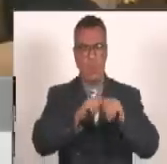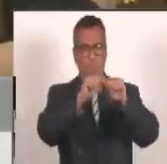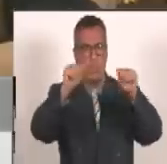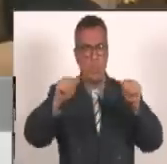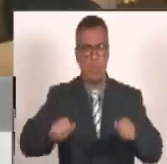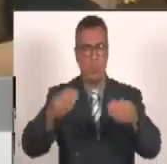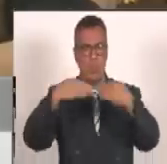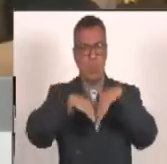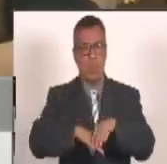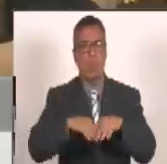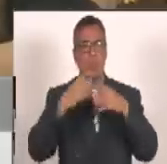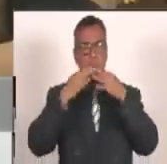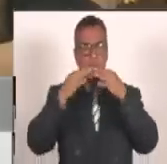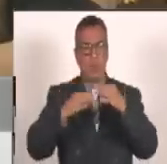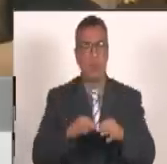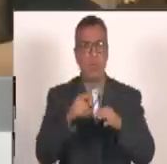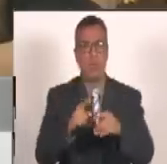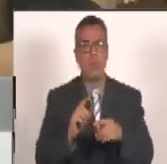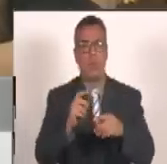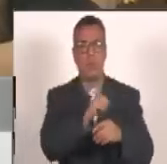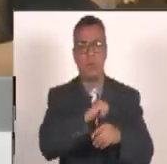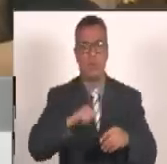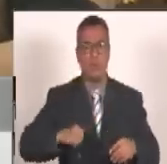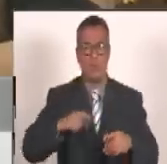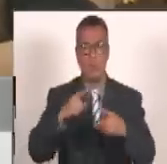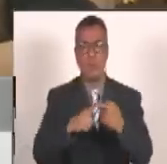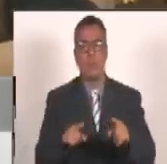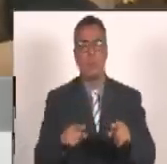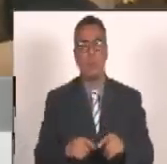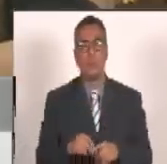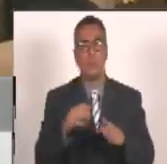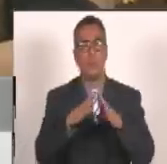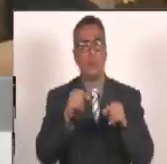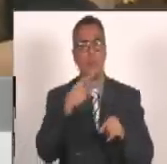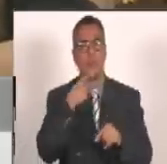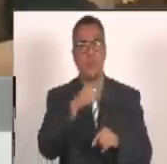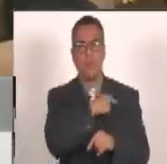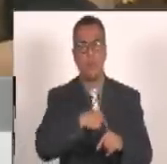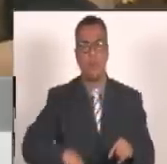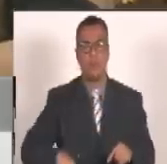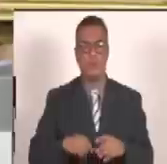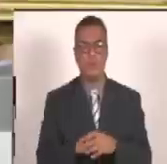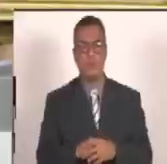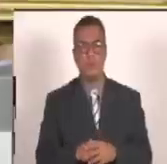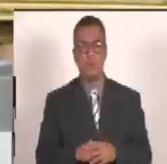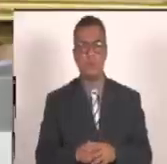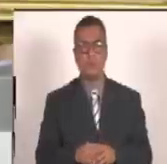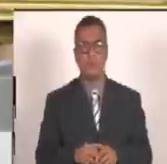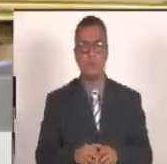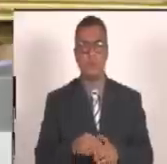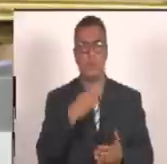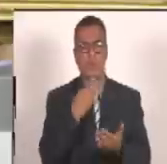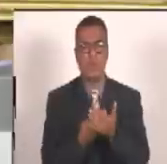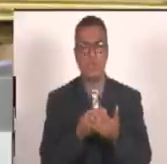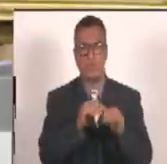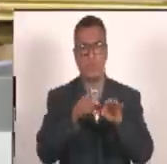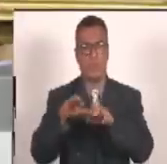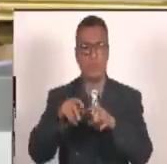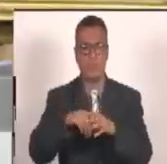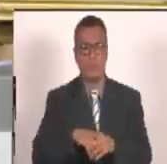sistema integrado de garantías de los privados y privadas de libertad. Es todo, ciudadano presidente. Bien, gracias,